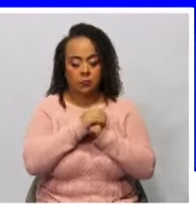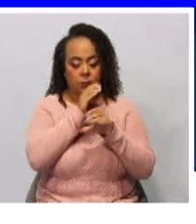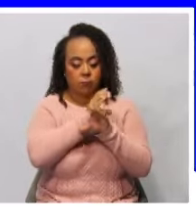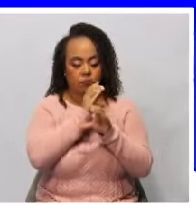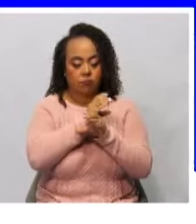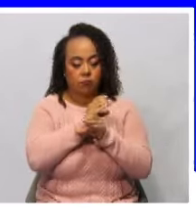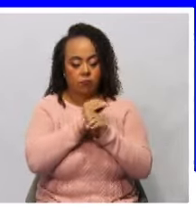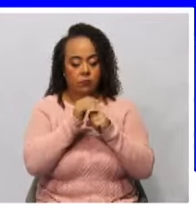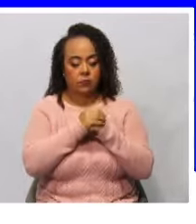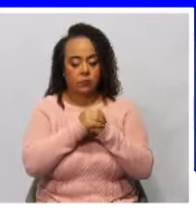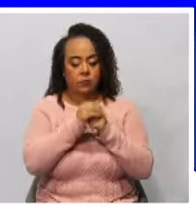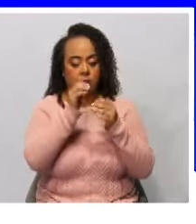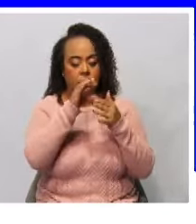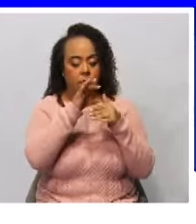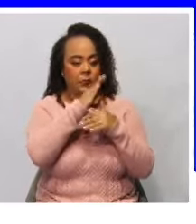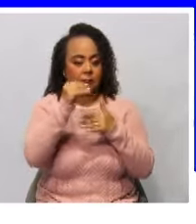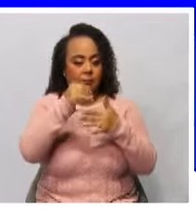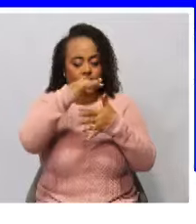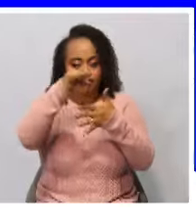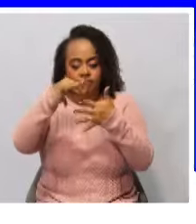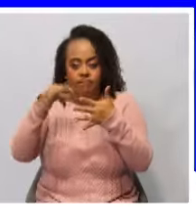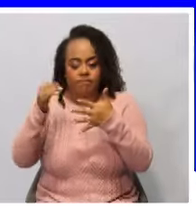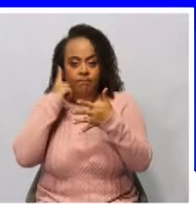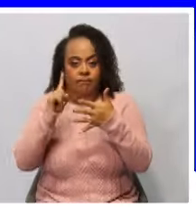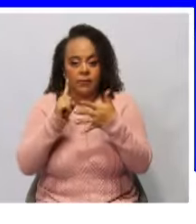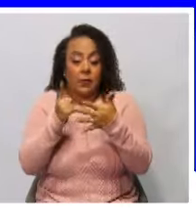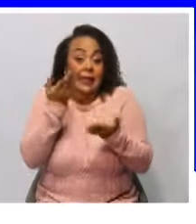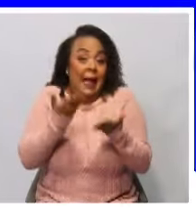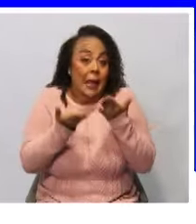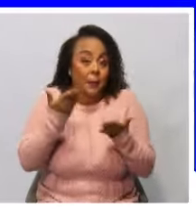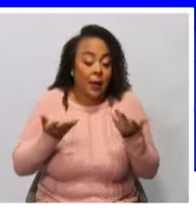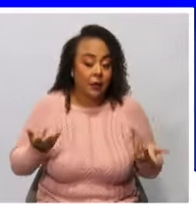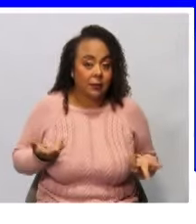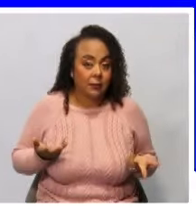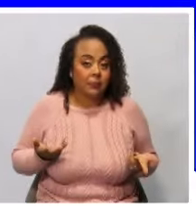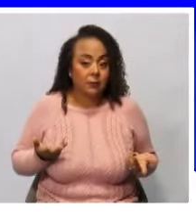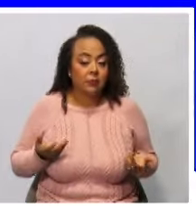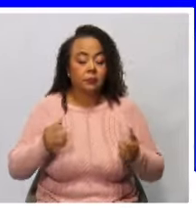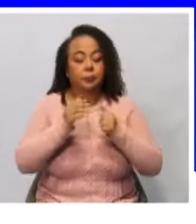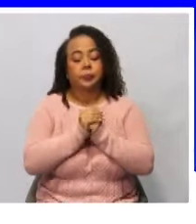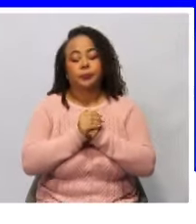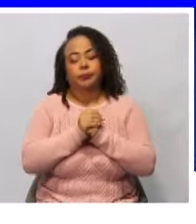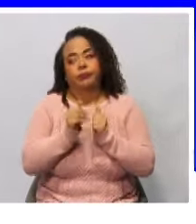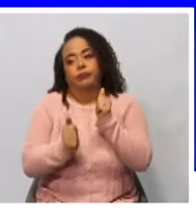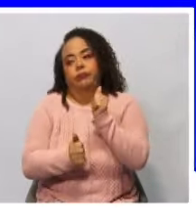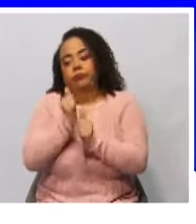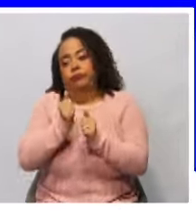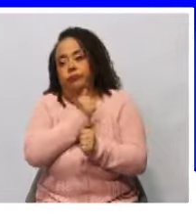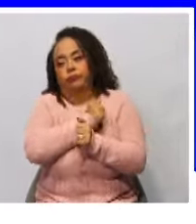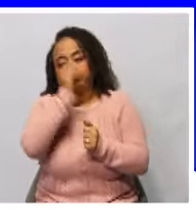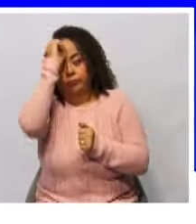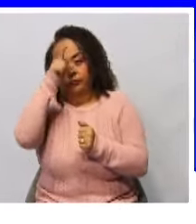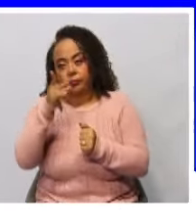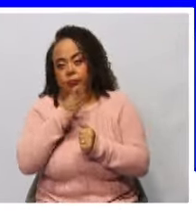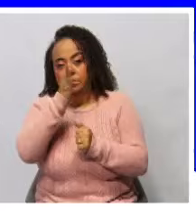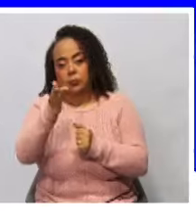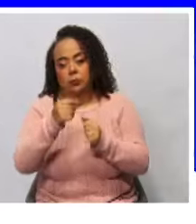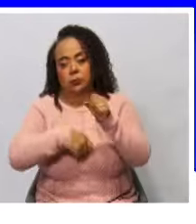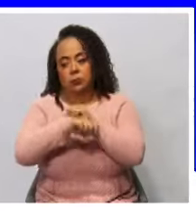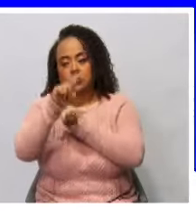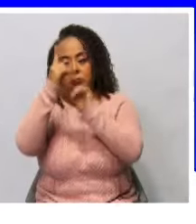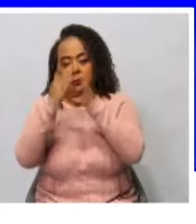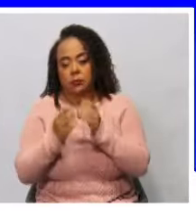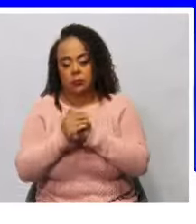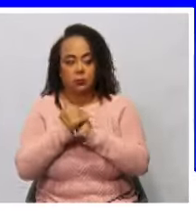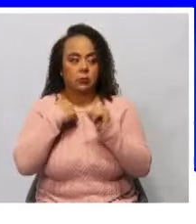sobre un montón de plausibles futbolistas elegibles para las diferentes selecciones. Porque la mayor, obviamente vos vas al fútbol de primera división y tenés claridad.